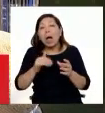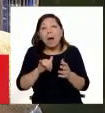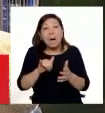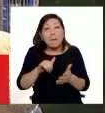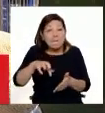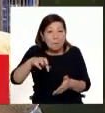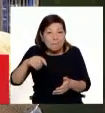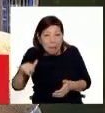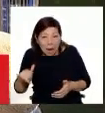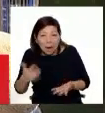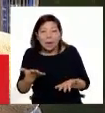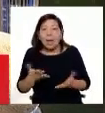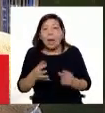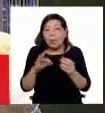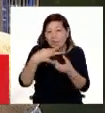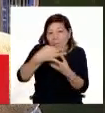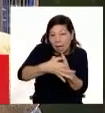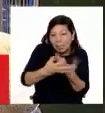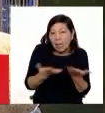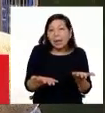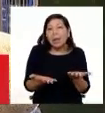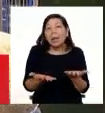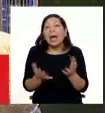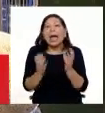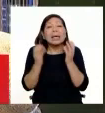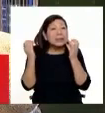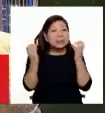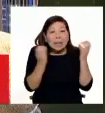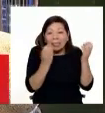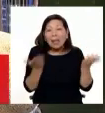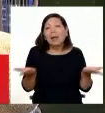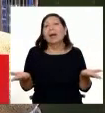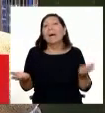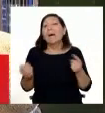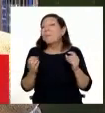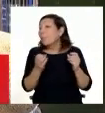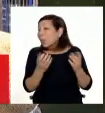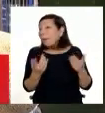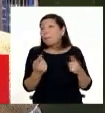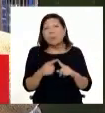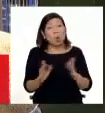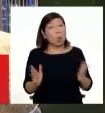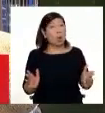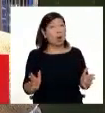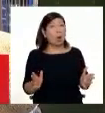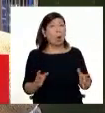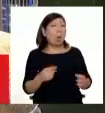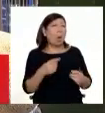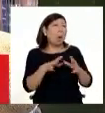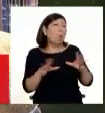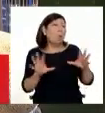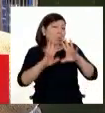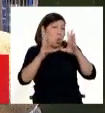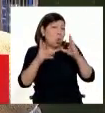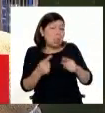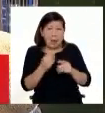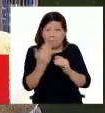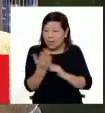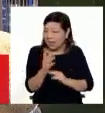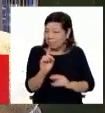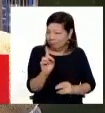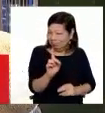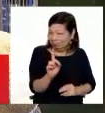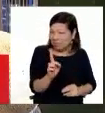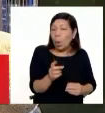la granadilla, la mandarina, también está la sandía, por ejemplo, pero uno va a decir, no, pero yo no me voy a comer un melón entero en la mañana,